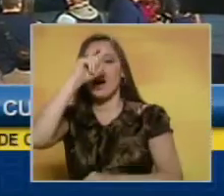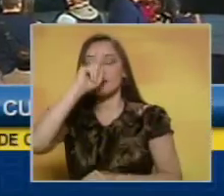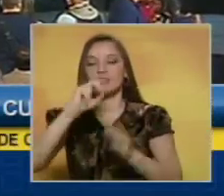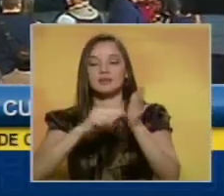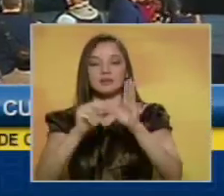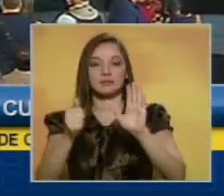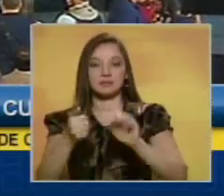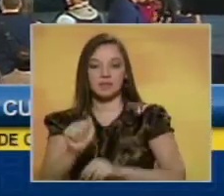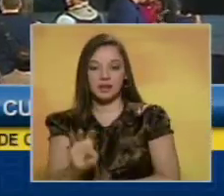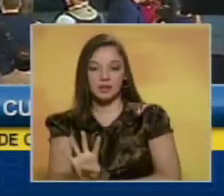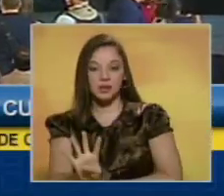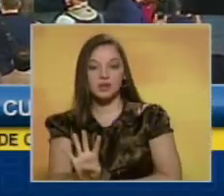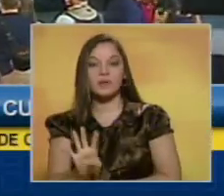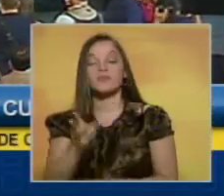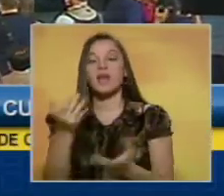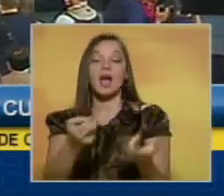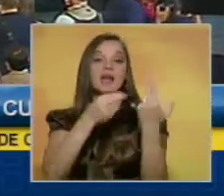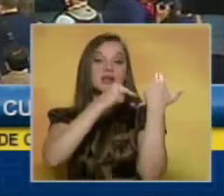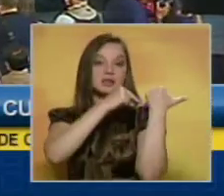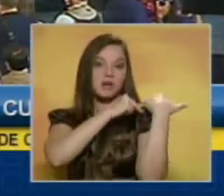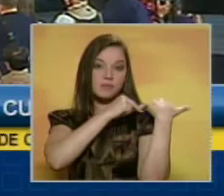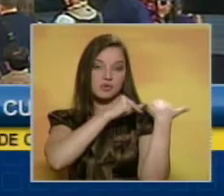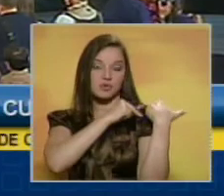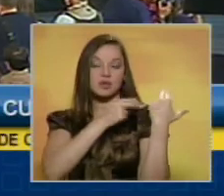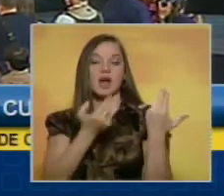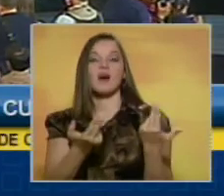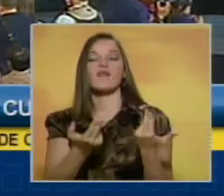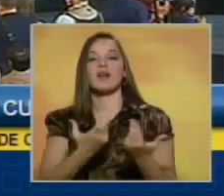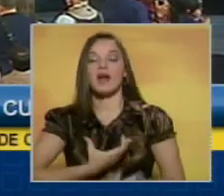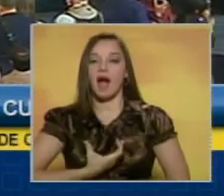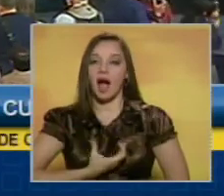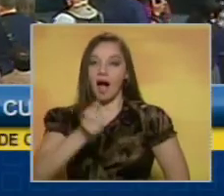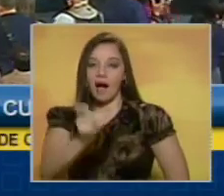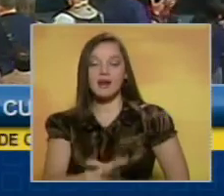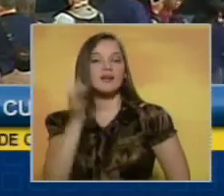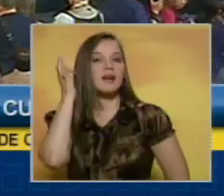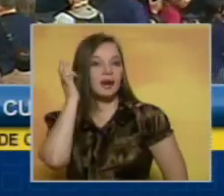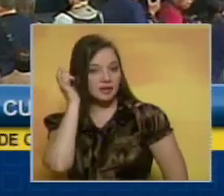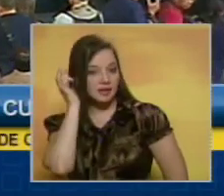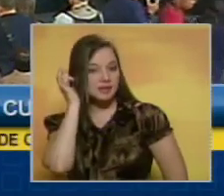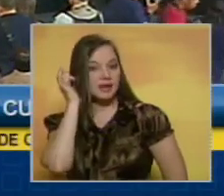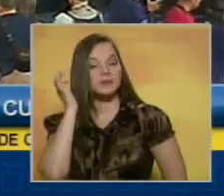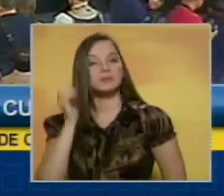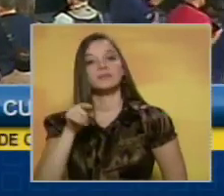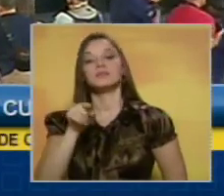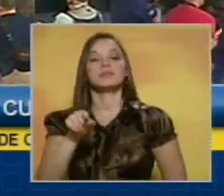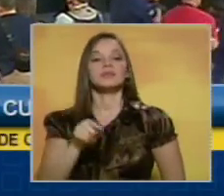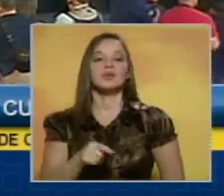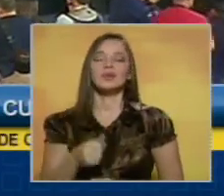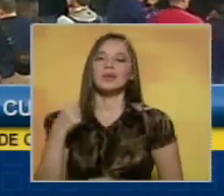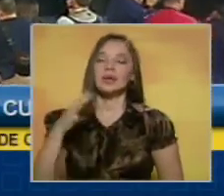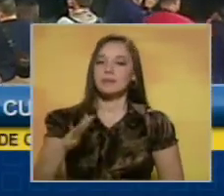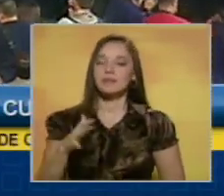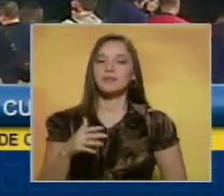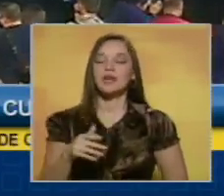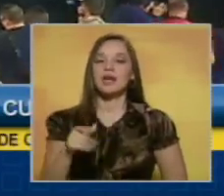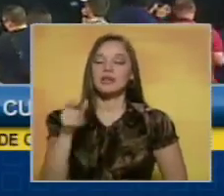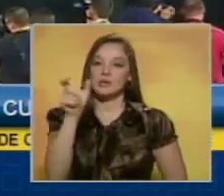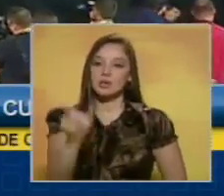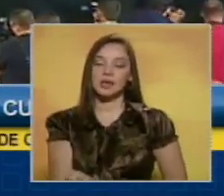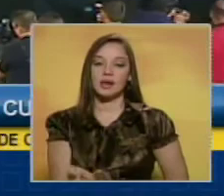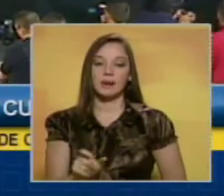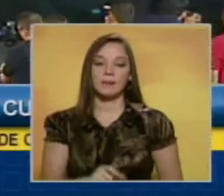Un acto que corre a cargo de la máxima autoridad encargada de la Alcaldía Metropolitana desde hace poco más de un